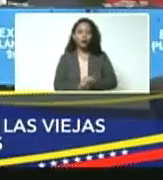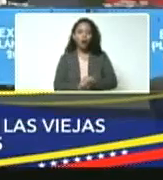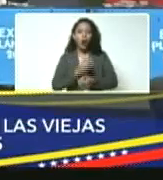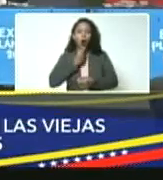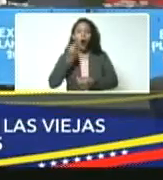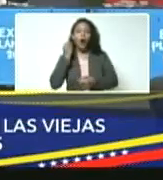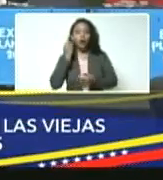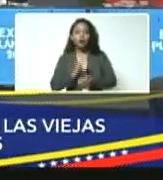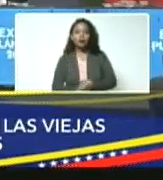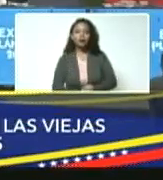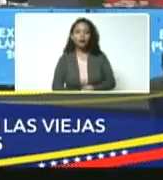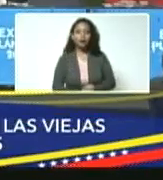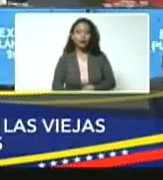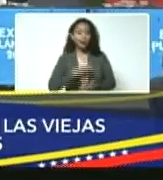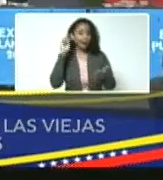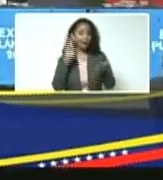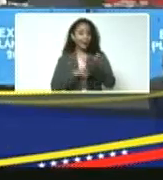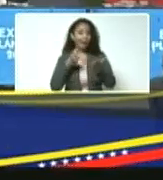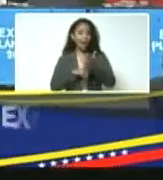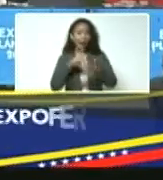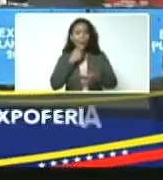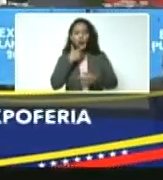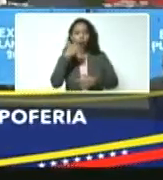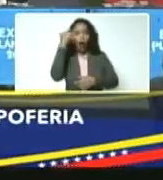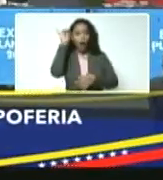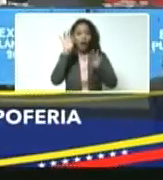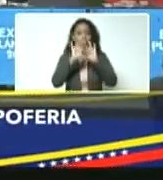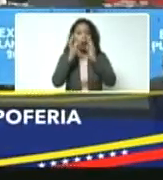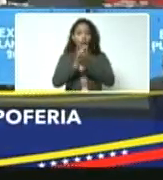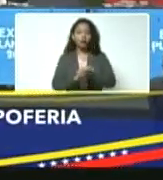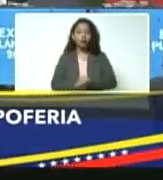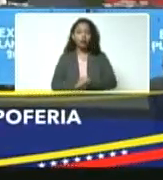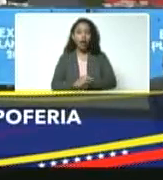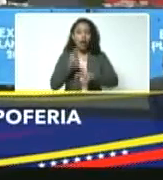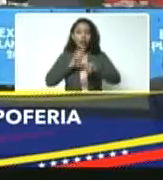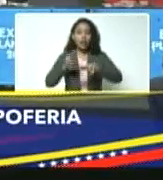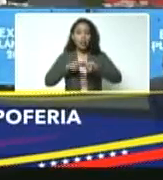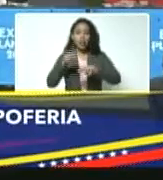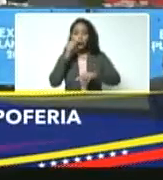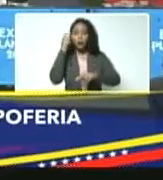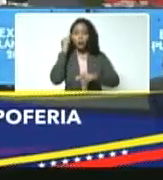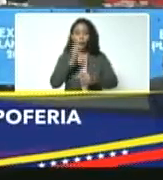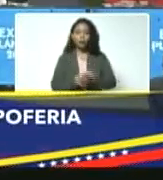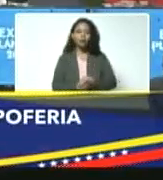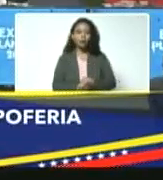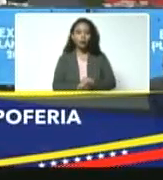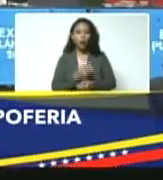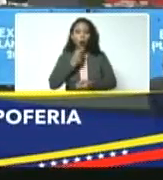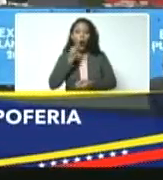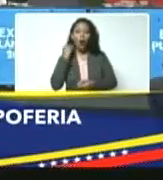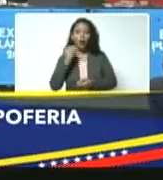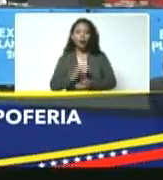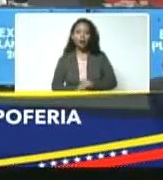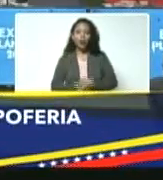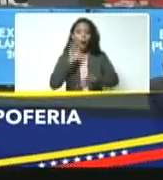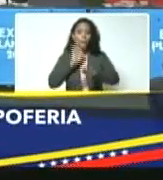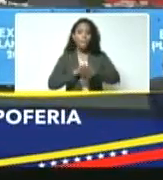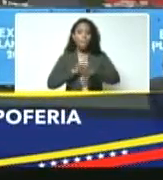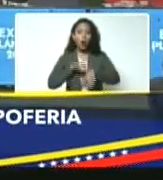juventud. ¿Verdad? Lo más hermoso que tiene una familia son sus niños, son sus niñas, es su juventud. Por